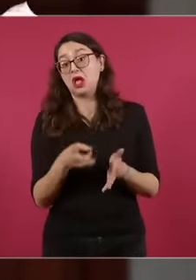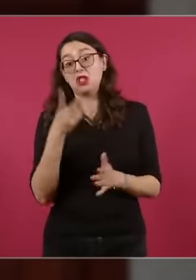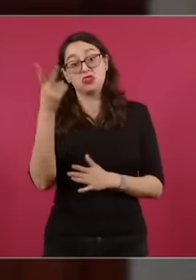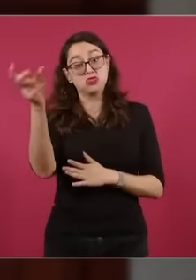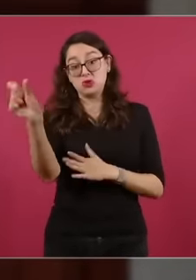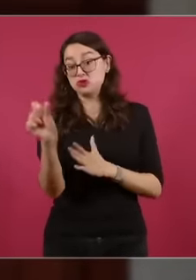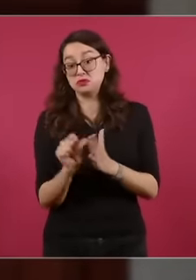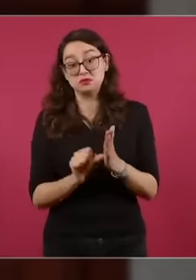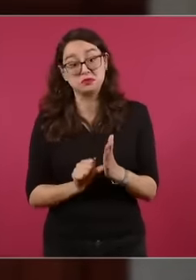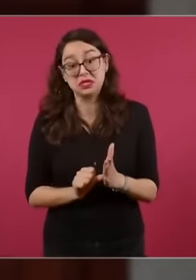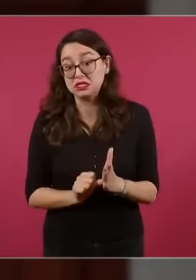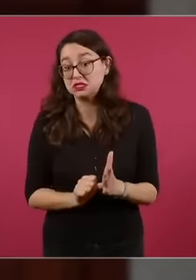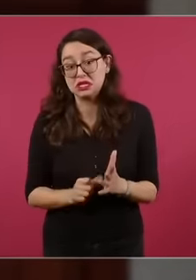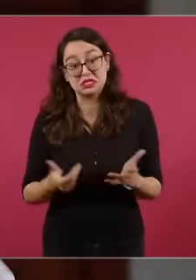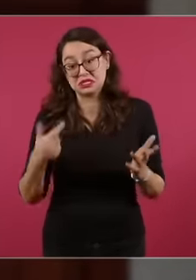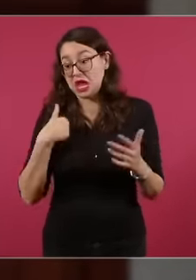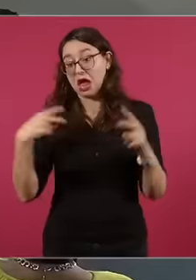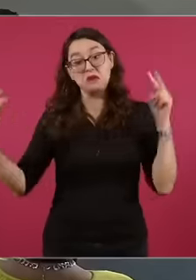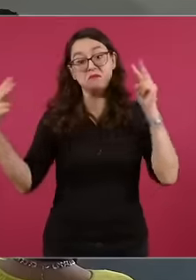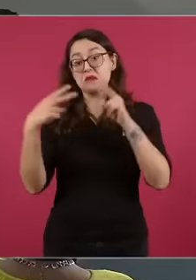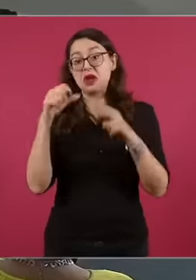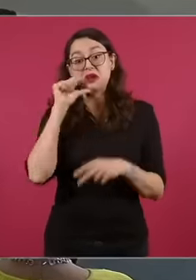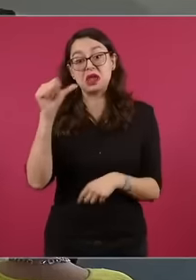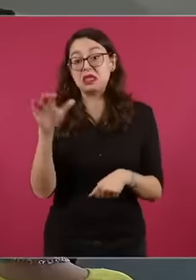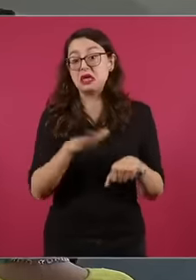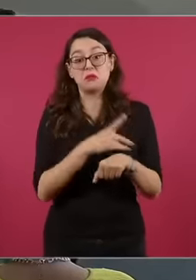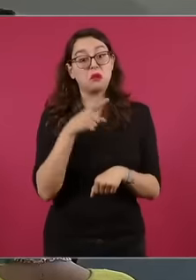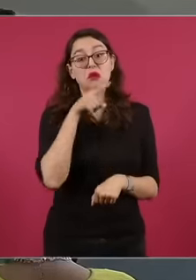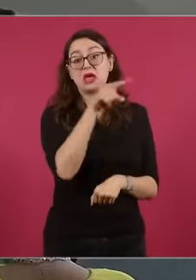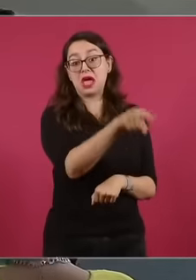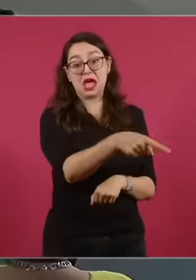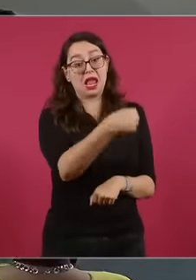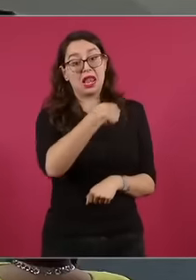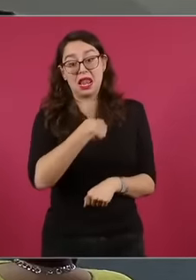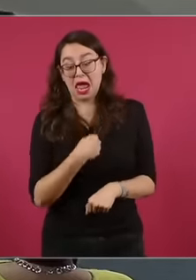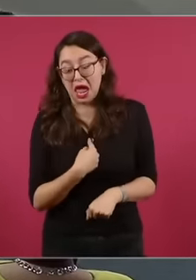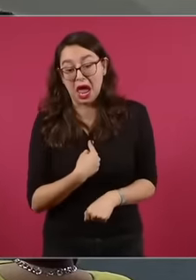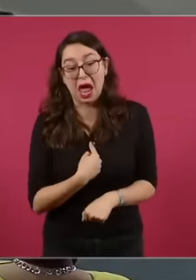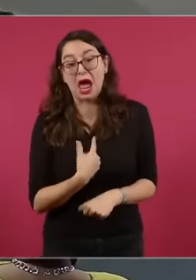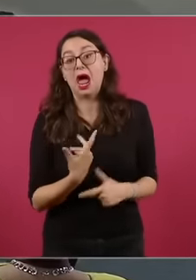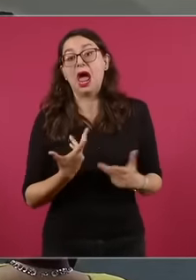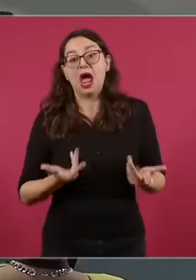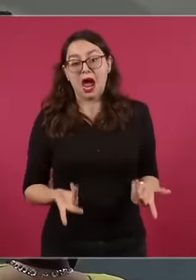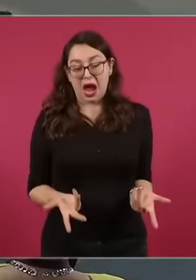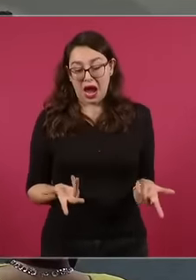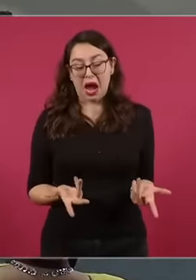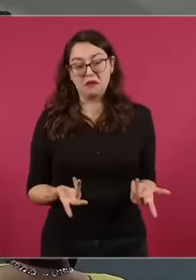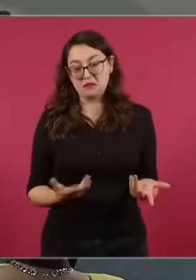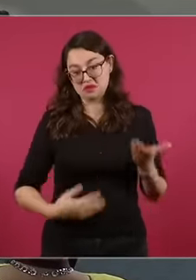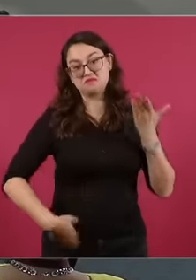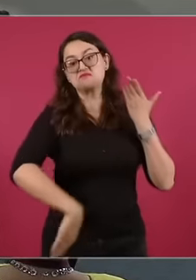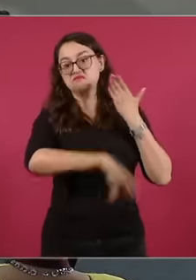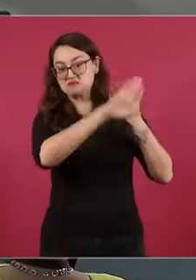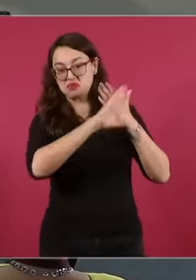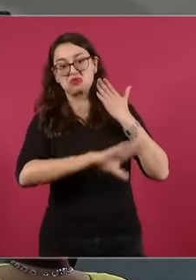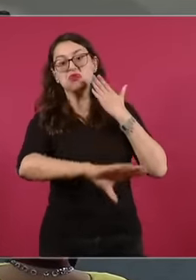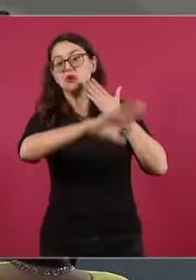este muchacho me va a cepillar, porque ahorita vino y me dijo, te dije que dos preguntas para que no… O